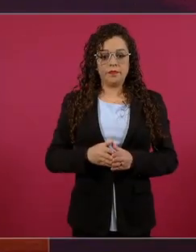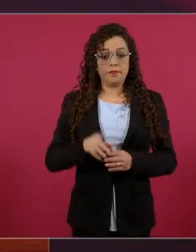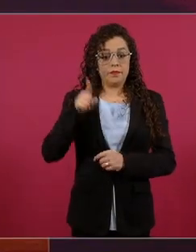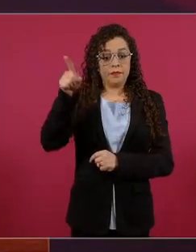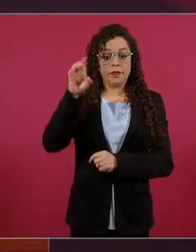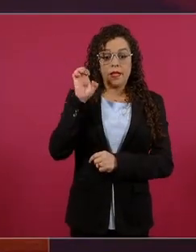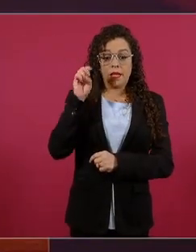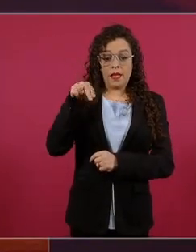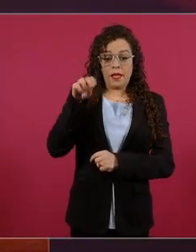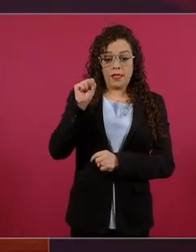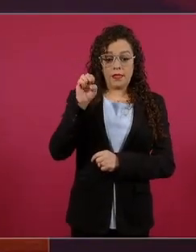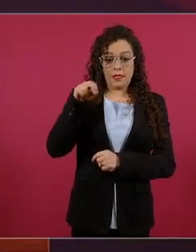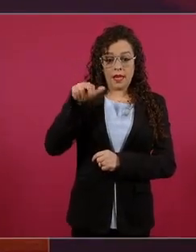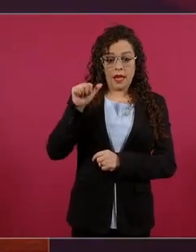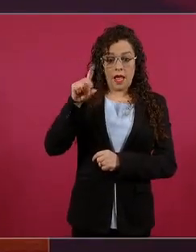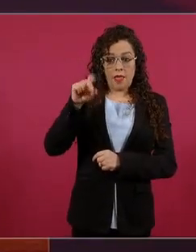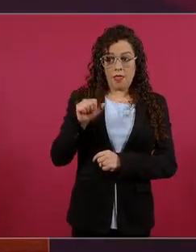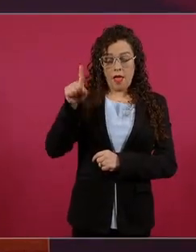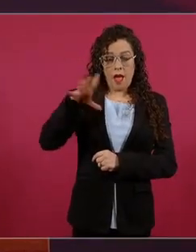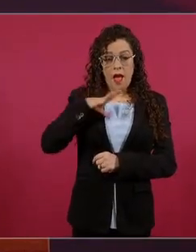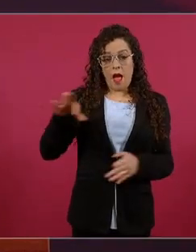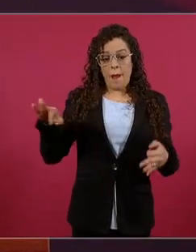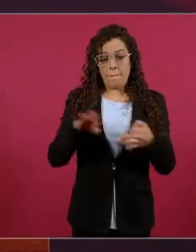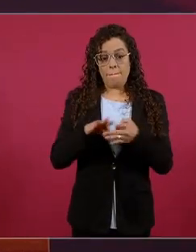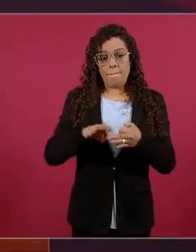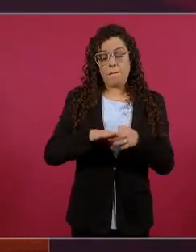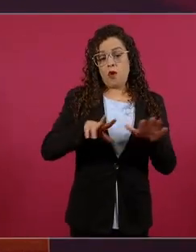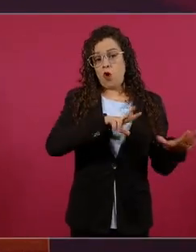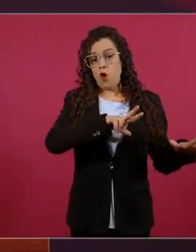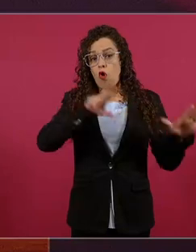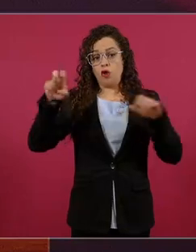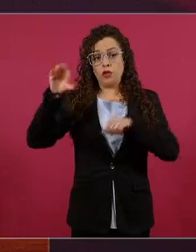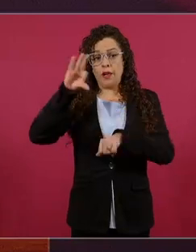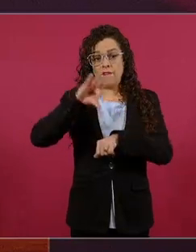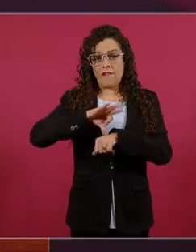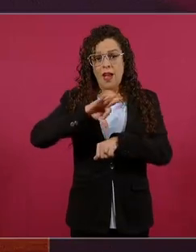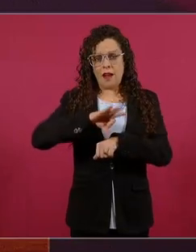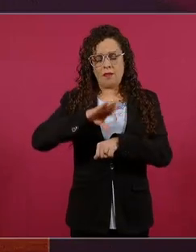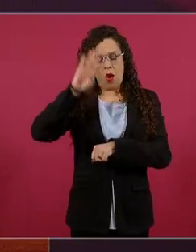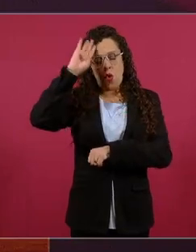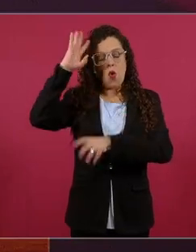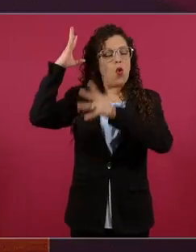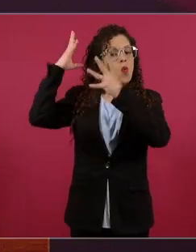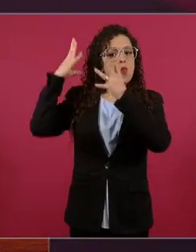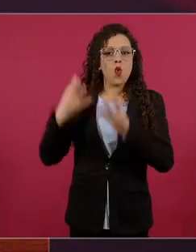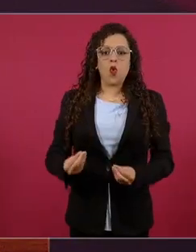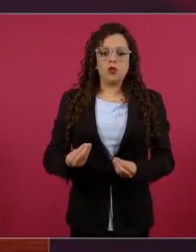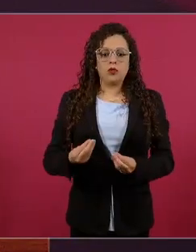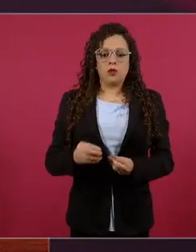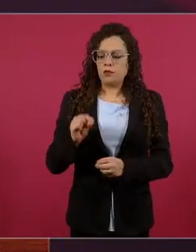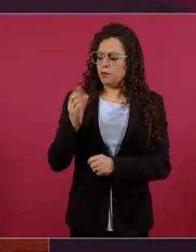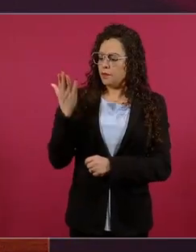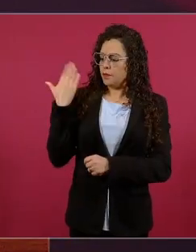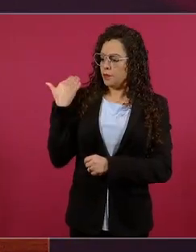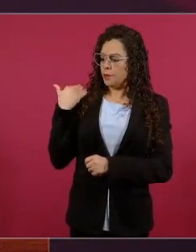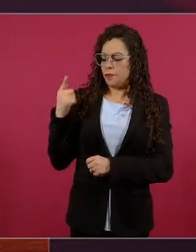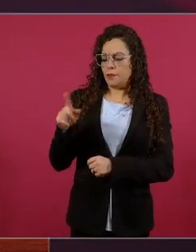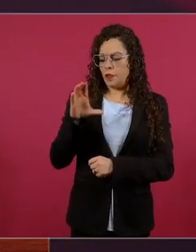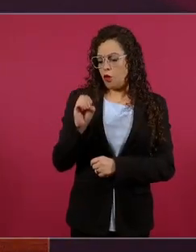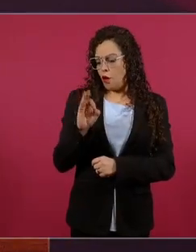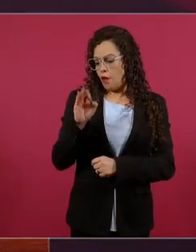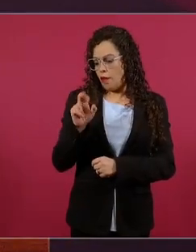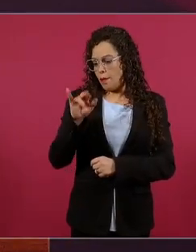de 800 farmacias, o sea, es demasiada. Hace poco se hizo un operativo en conjunto con COFEPRIS,